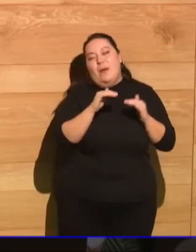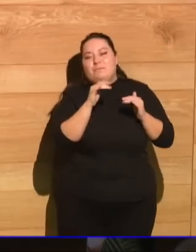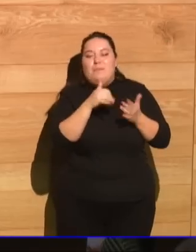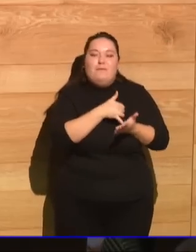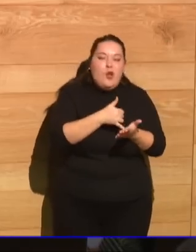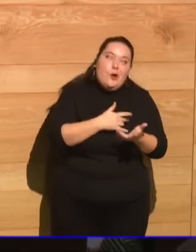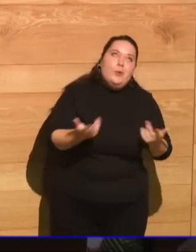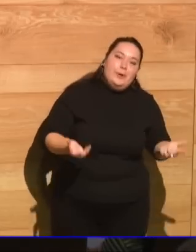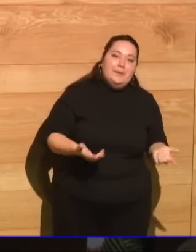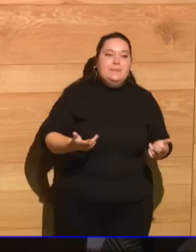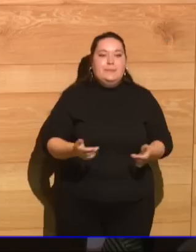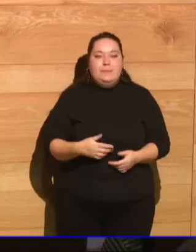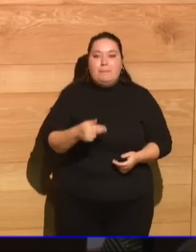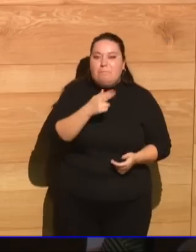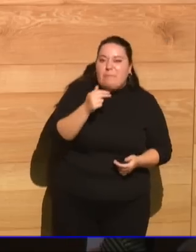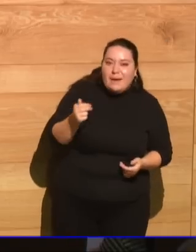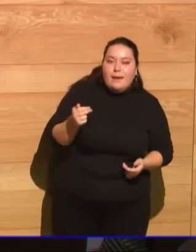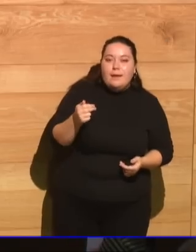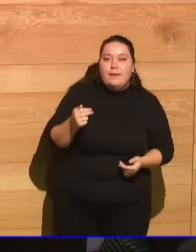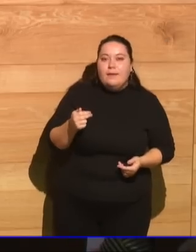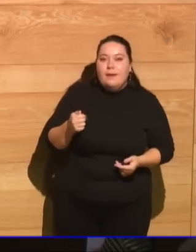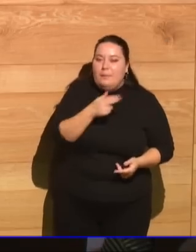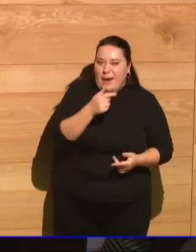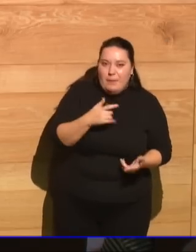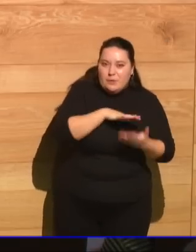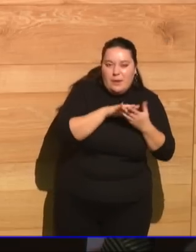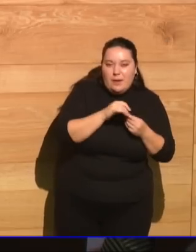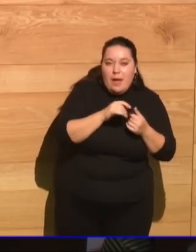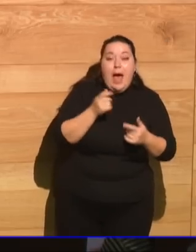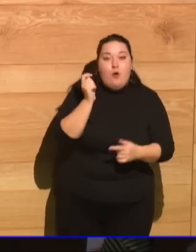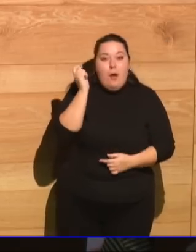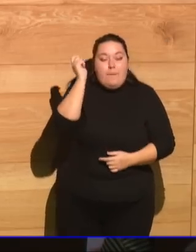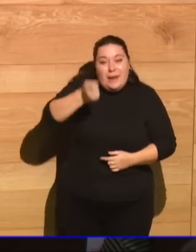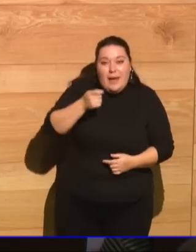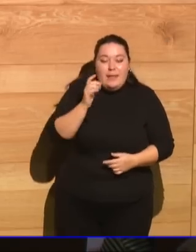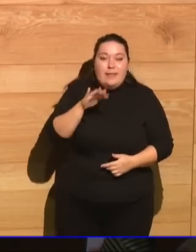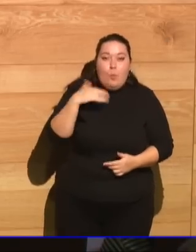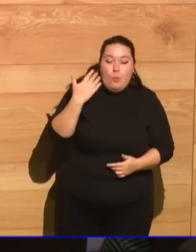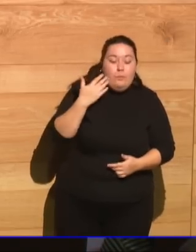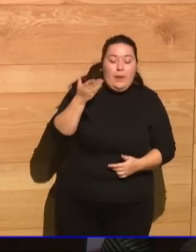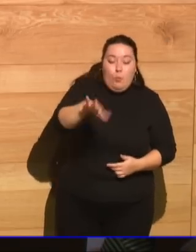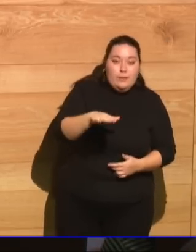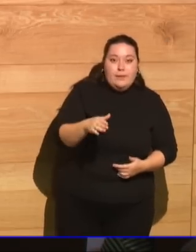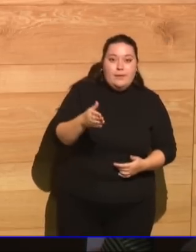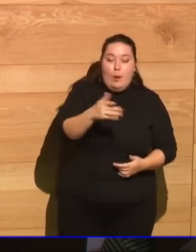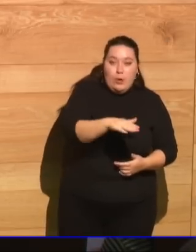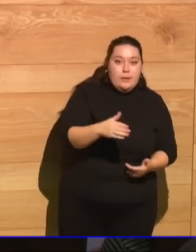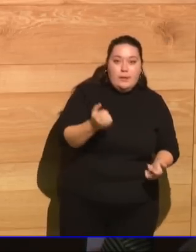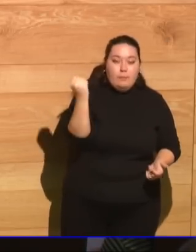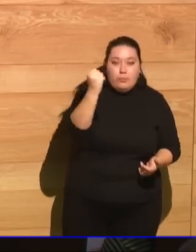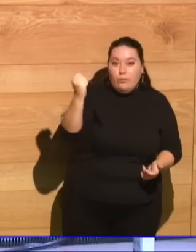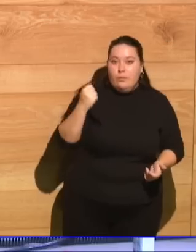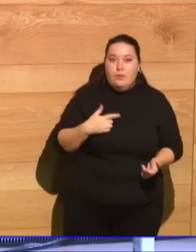este trascendente. Y entonces digo, la parca. Y digo, la parca, digo, vamos a hablar de la muerte ahora, vamos a ver películas de Monty Python o qué rollo es Sí, este. hay que hacer